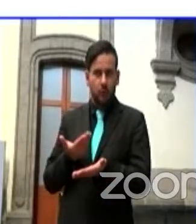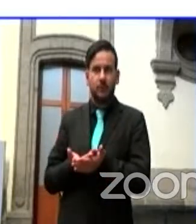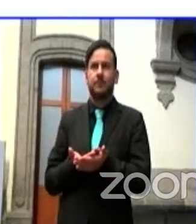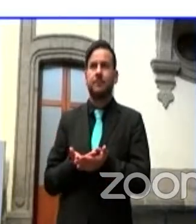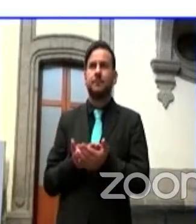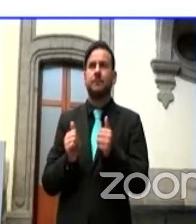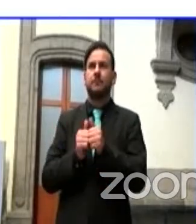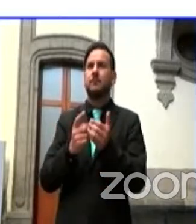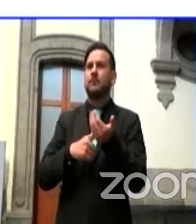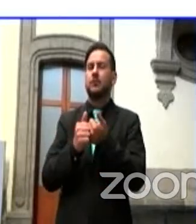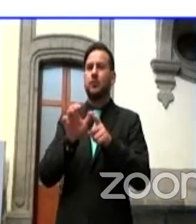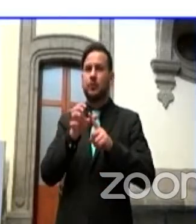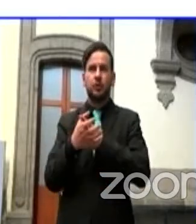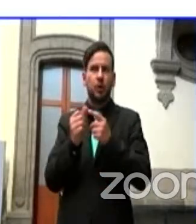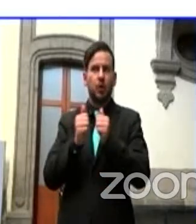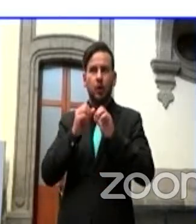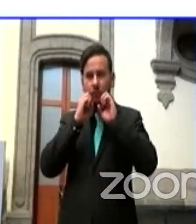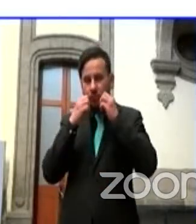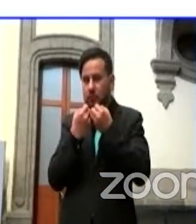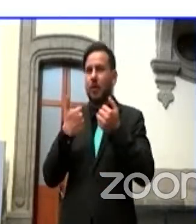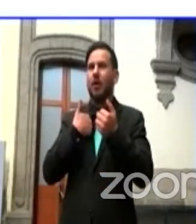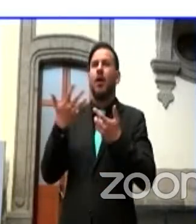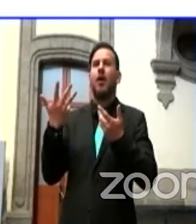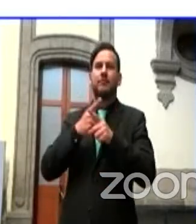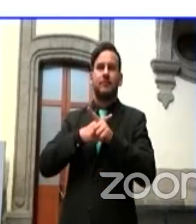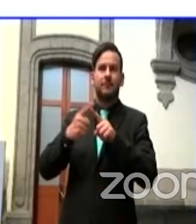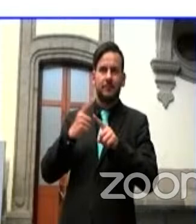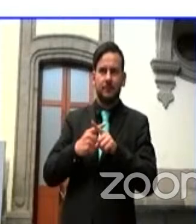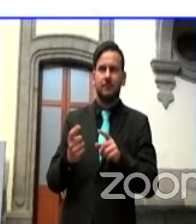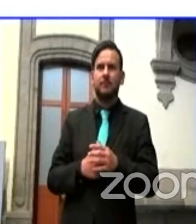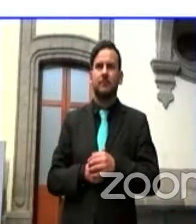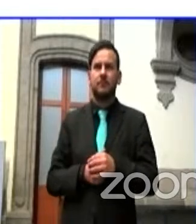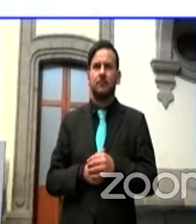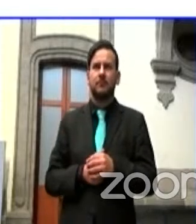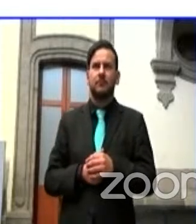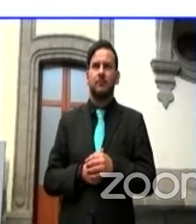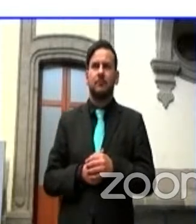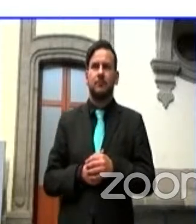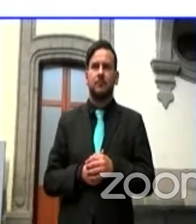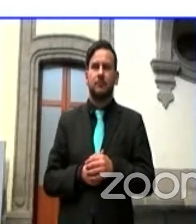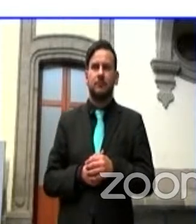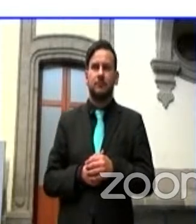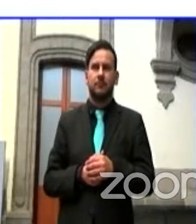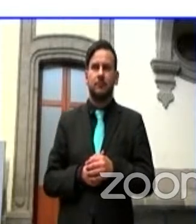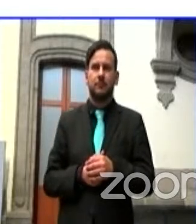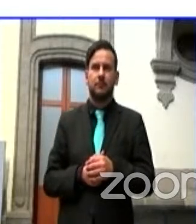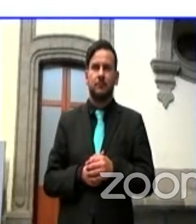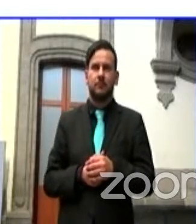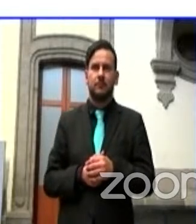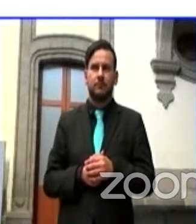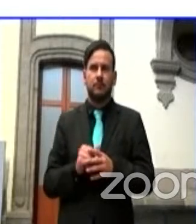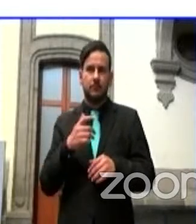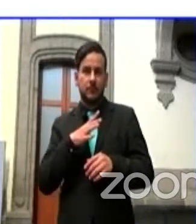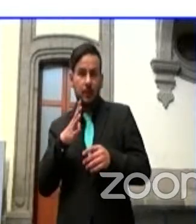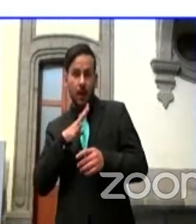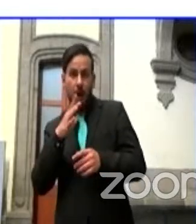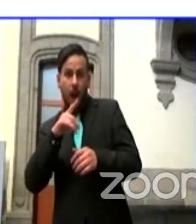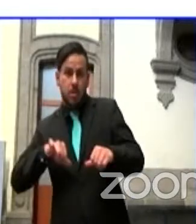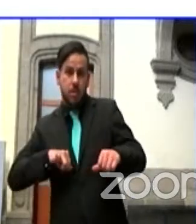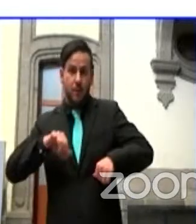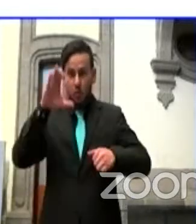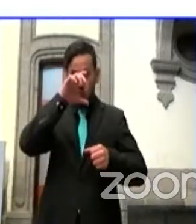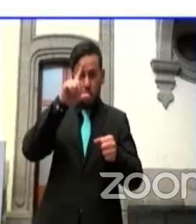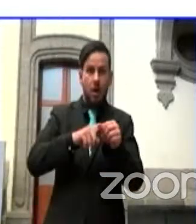comité organizador que tuviéramos antes del protocolo político una actividad cultural con